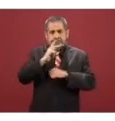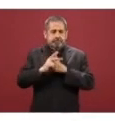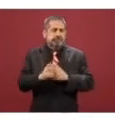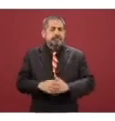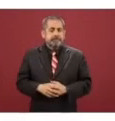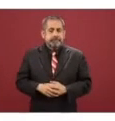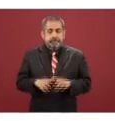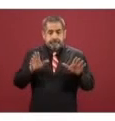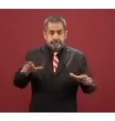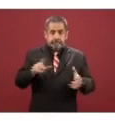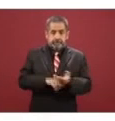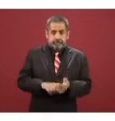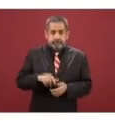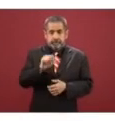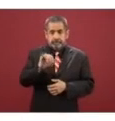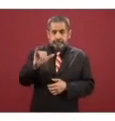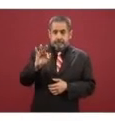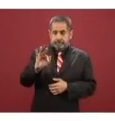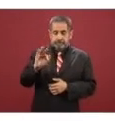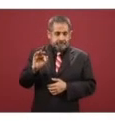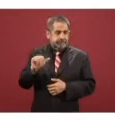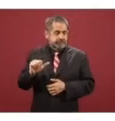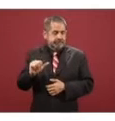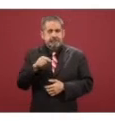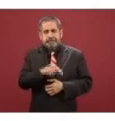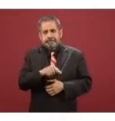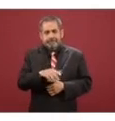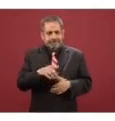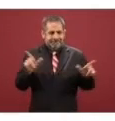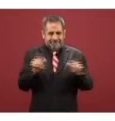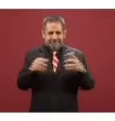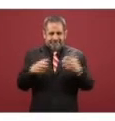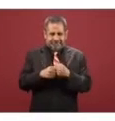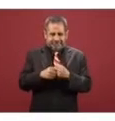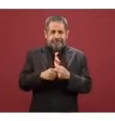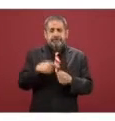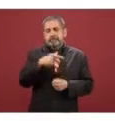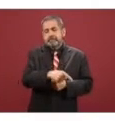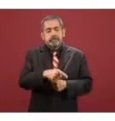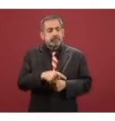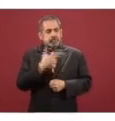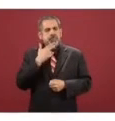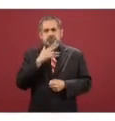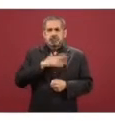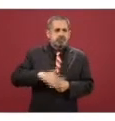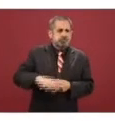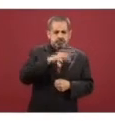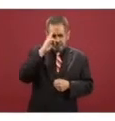Felipe Ángeles es un proyecto que está diseñado para satisfacer las necesidades de pasajeros y carga en el Valle de